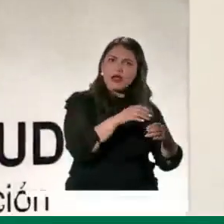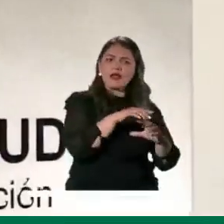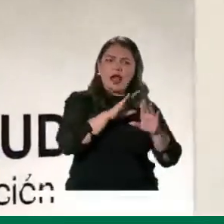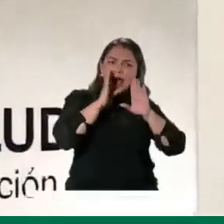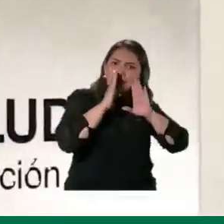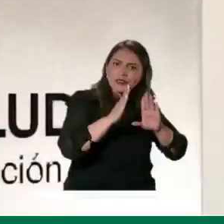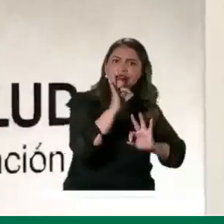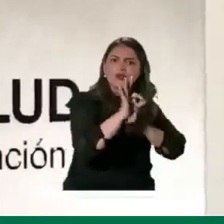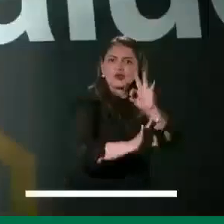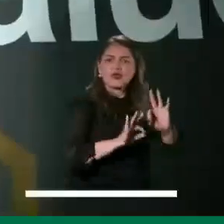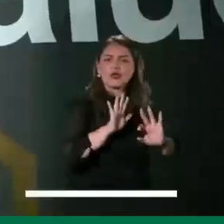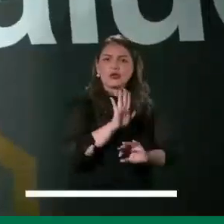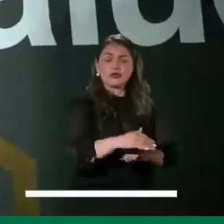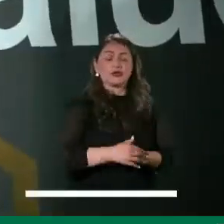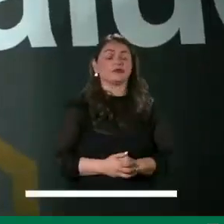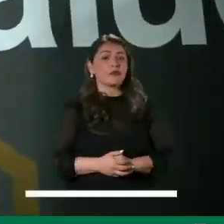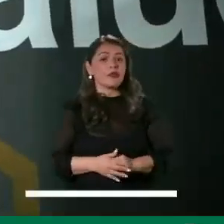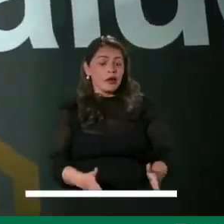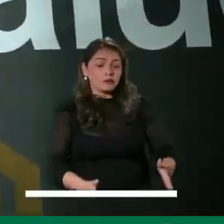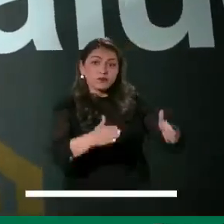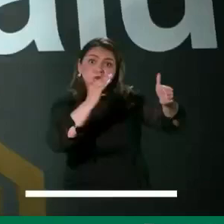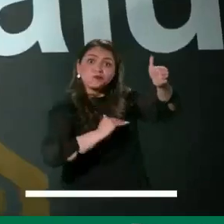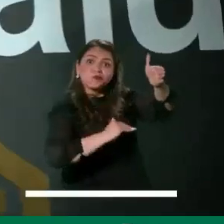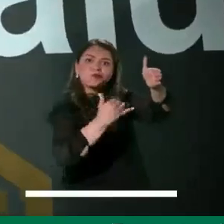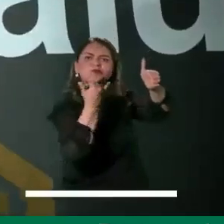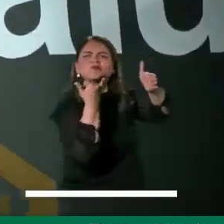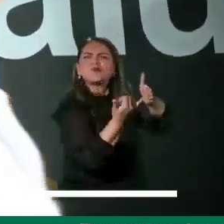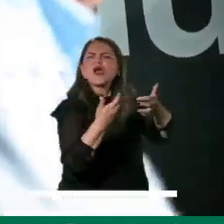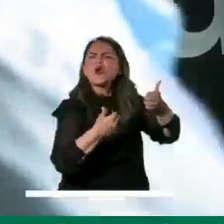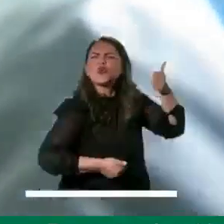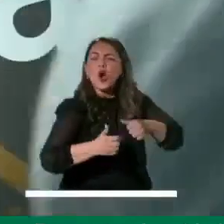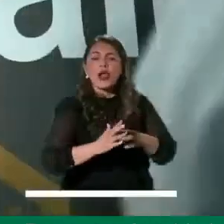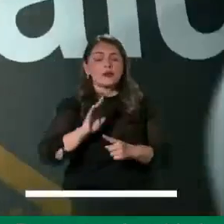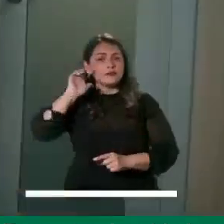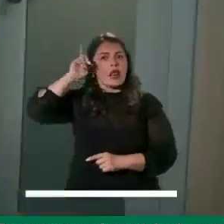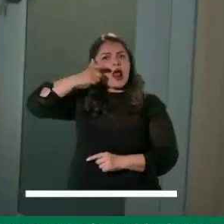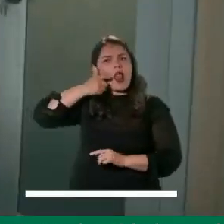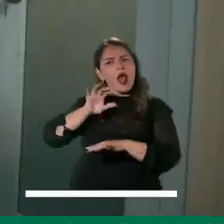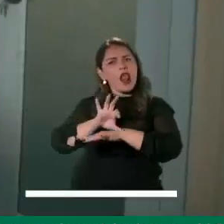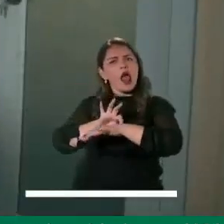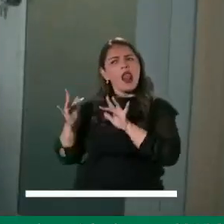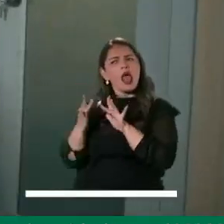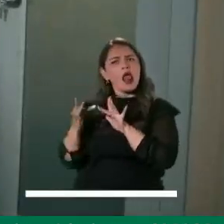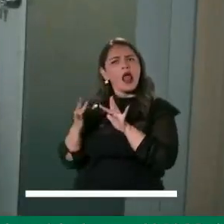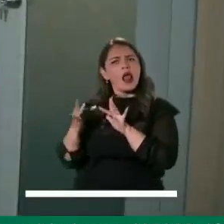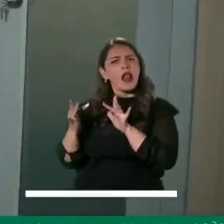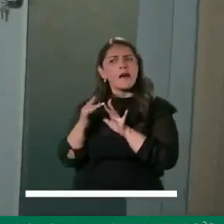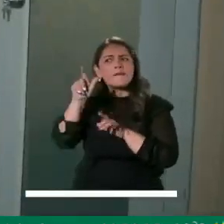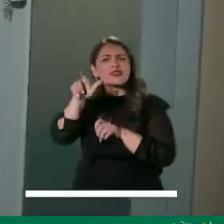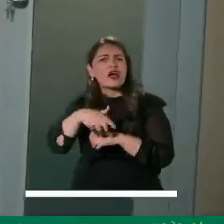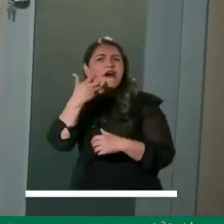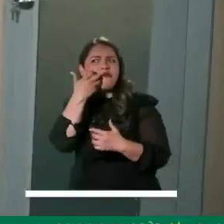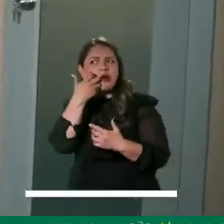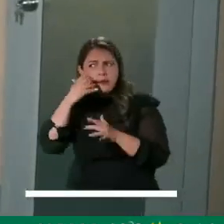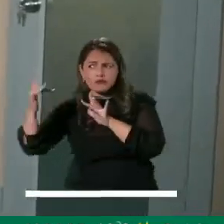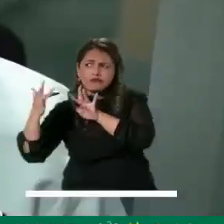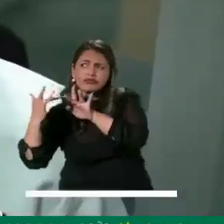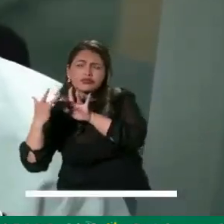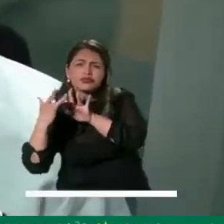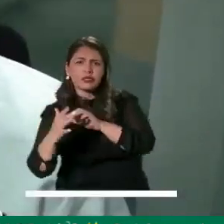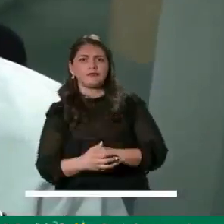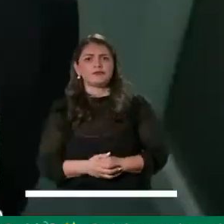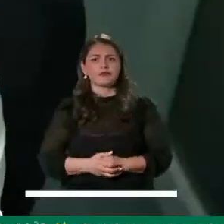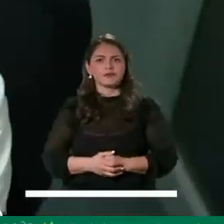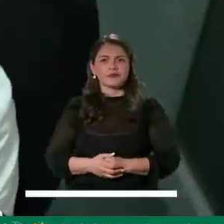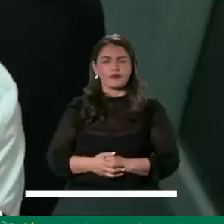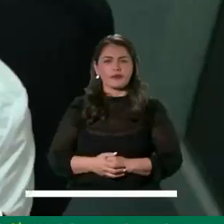Implementé la telesalud mental como una innovadora estrategia que acerca los servicios de salud mental a la casa de los pacientes.